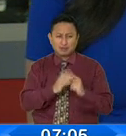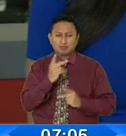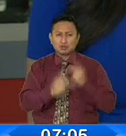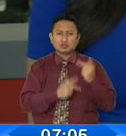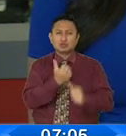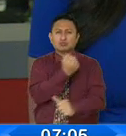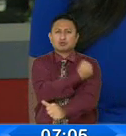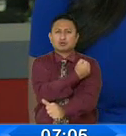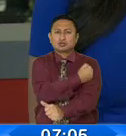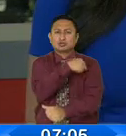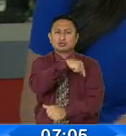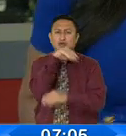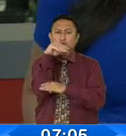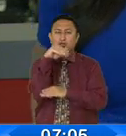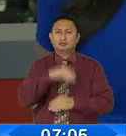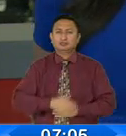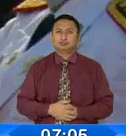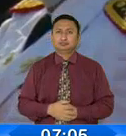vacunación en el país.